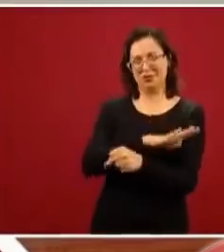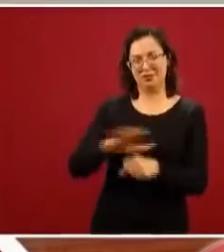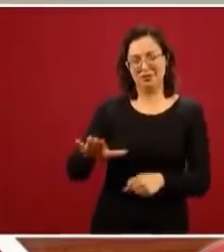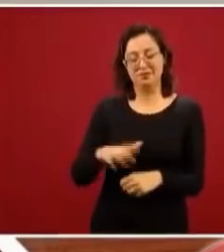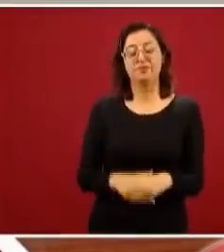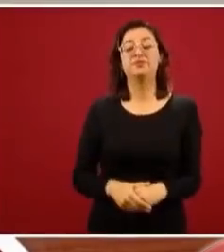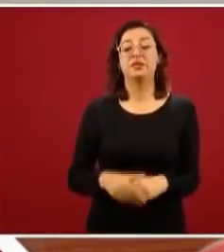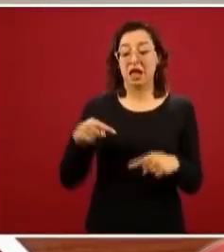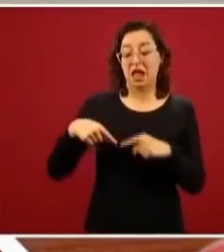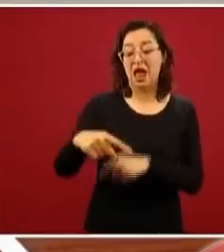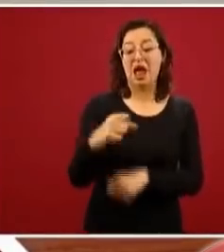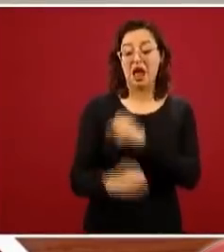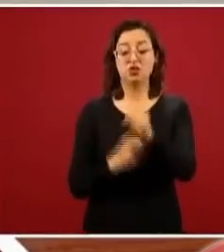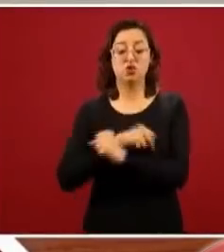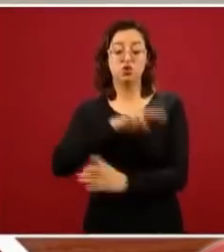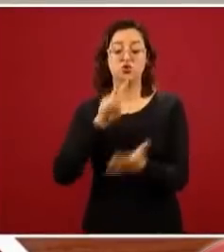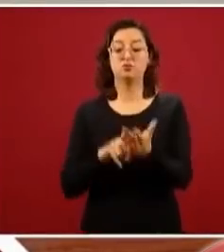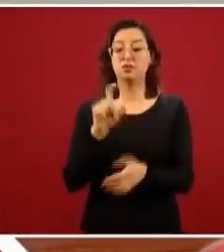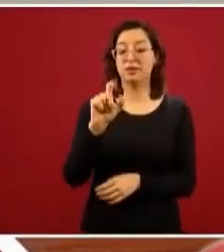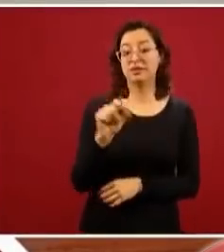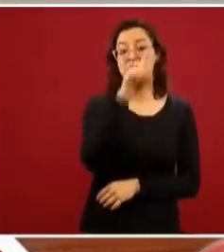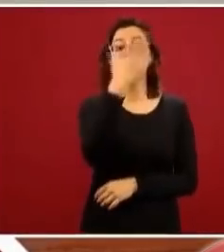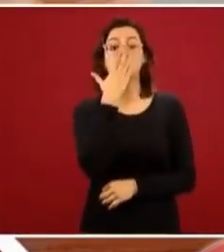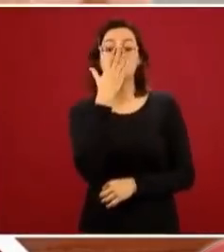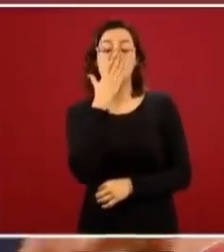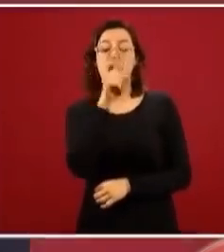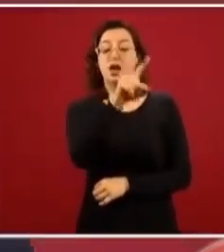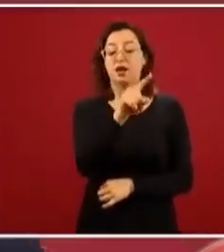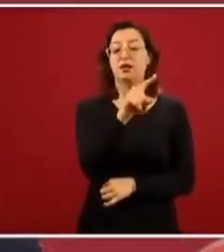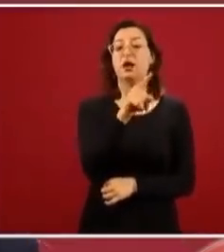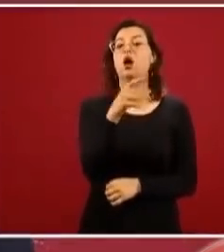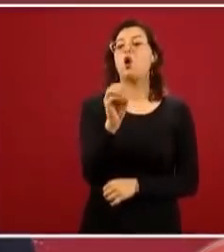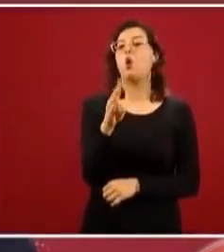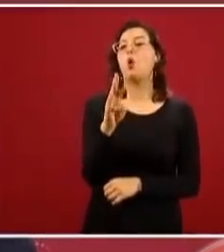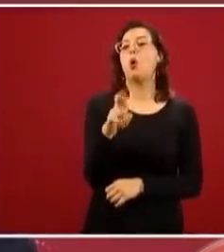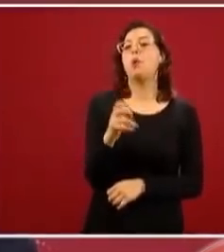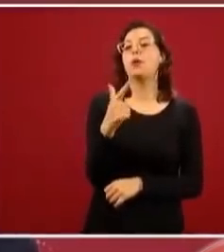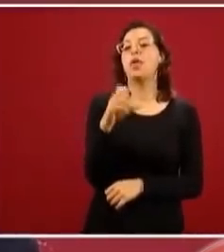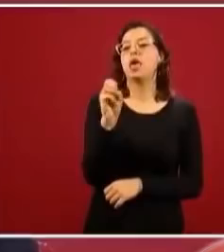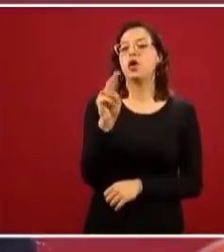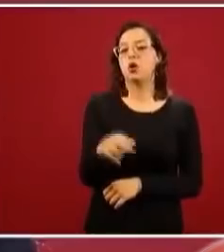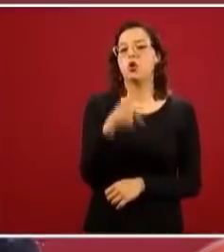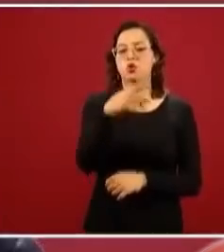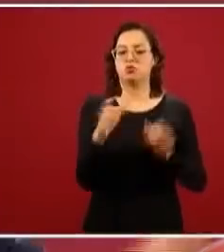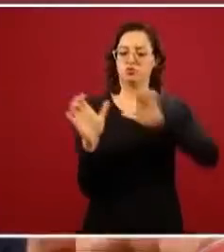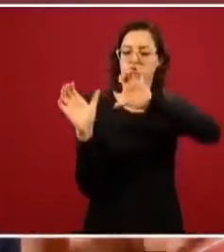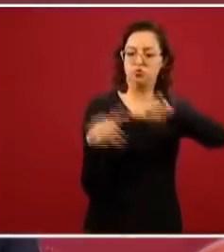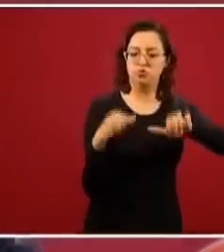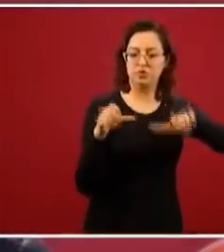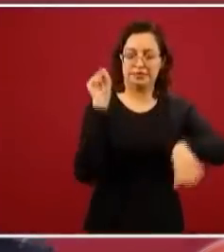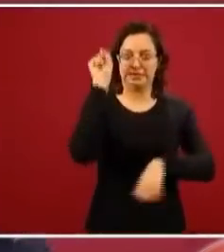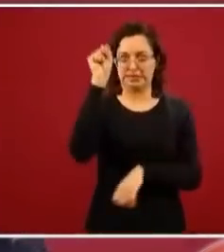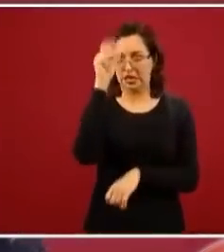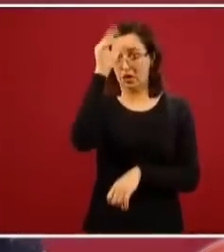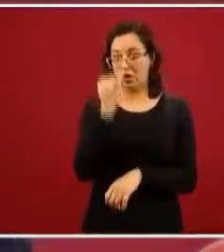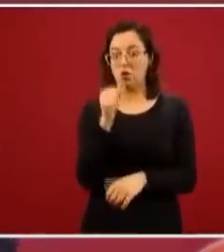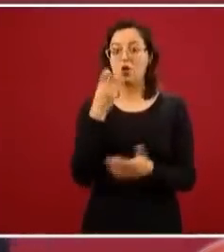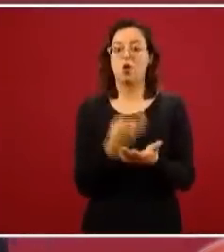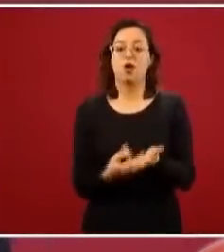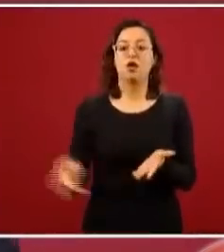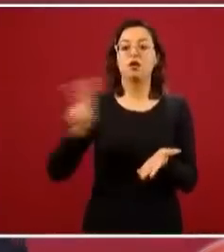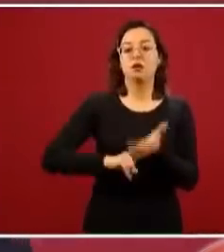partir de este año, los médicos, y fue una parte de la negociación del contrato colectivo de trabajo, tendrán un sobresueldo